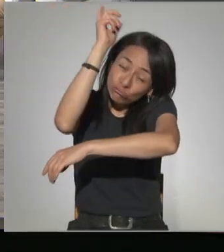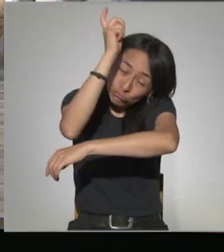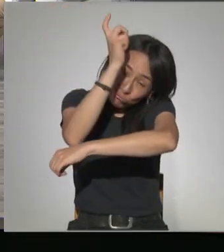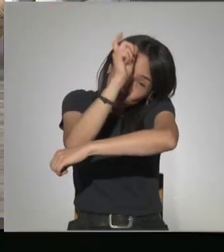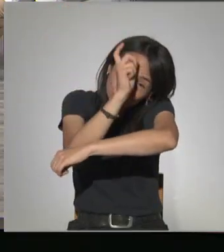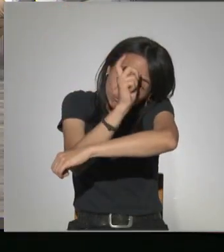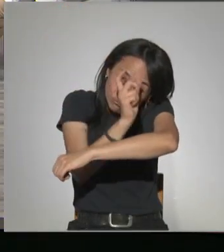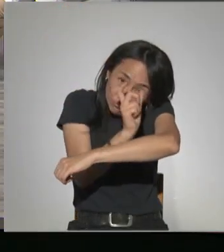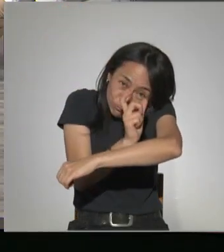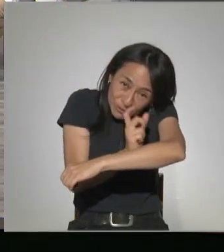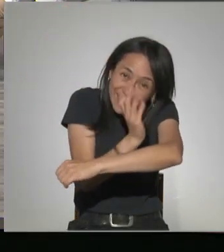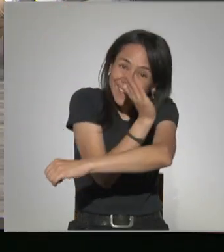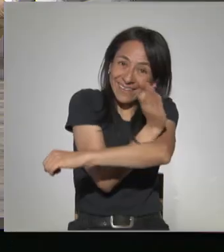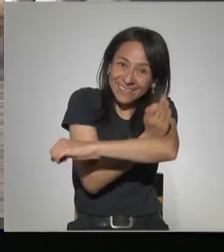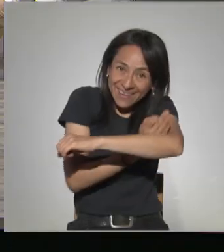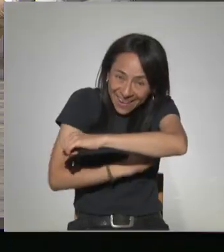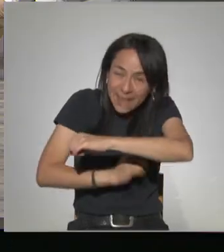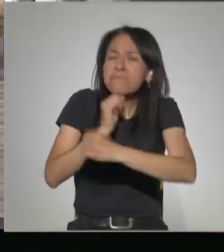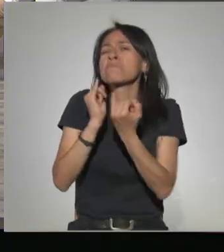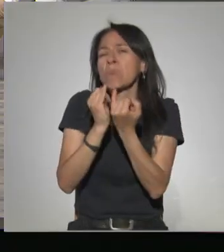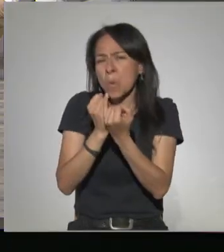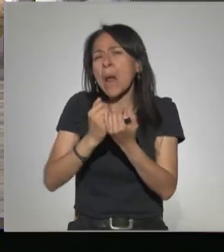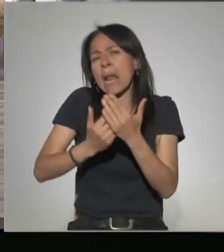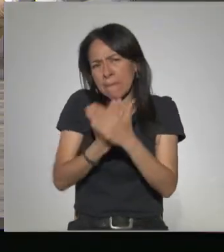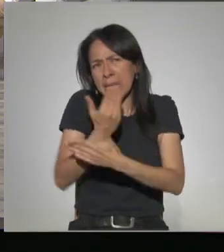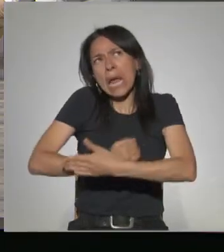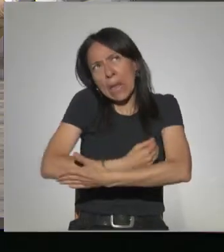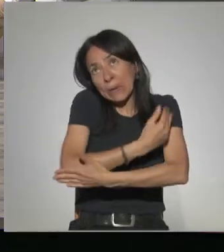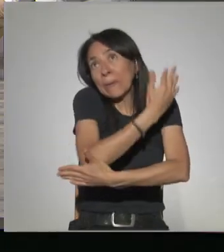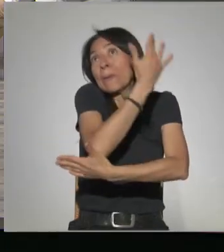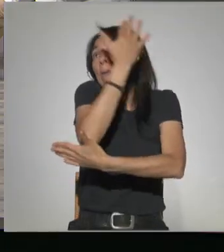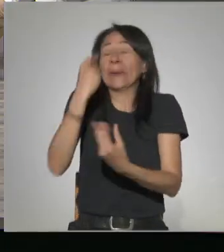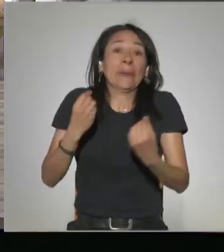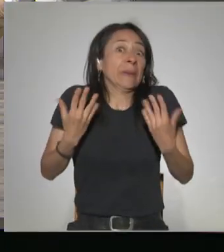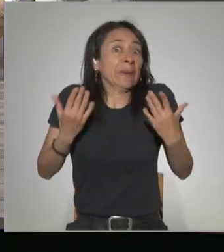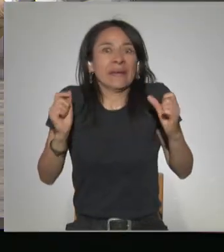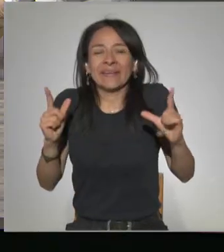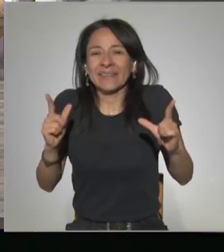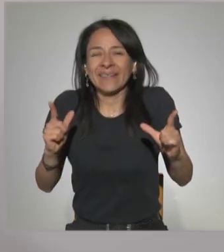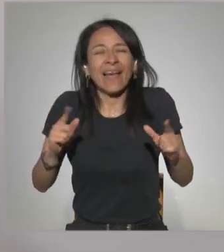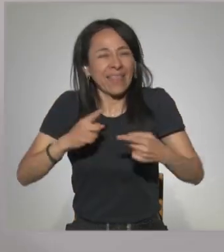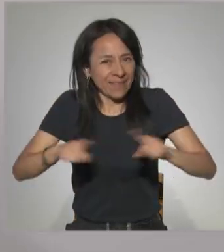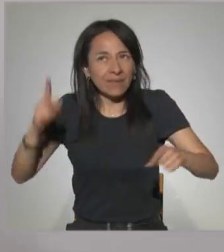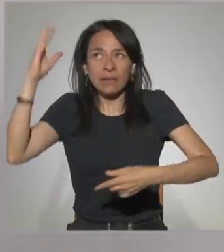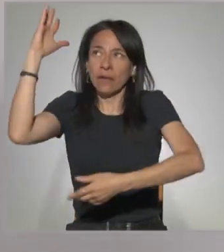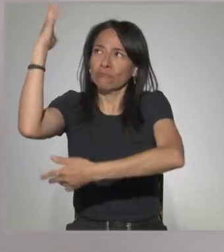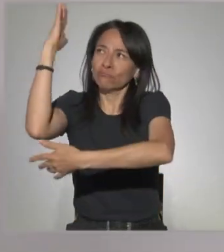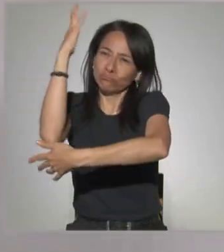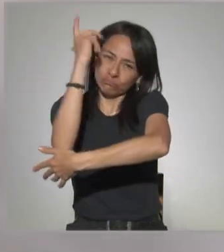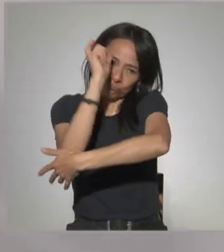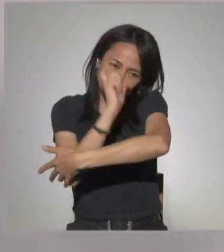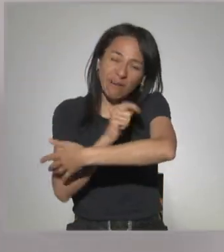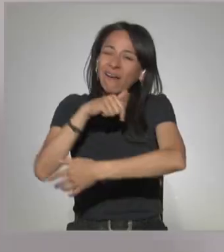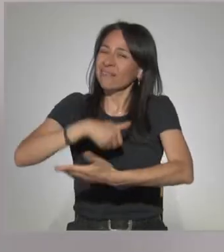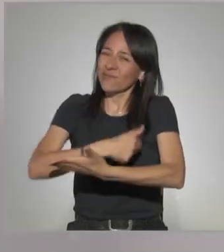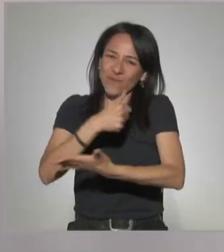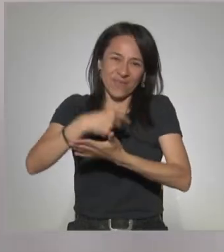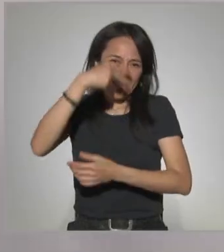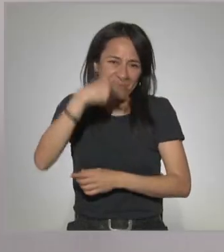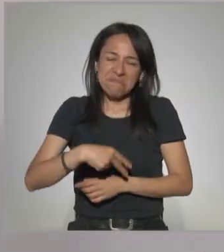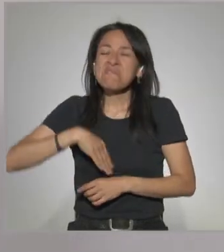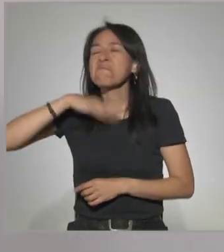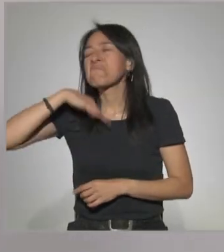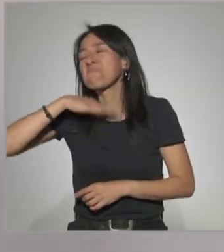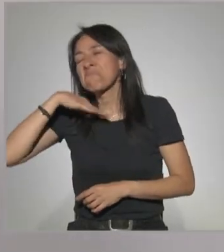la luz, ayuda al cortisol. Los atardeceres, que no podemos verlos, sobre todo en la Ciudad de México, ayudan